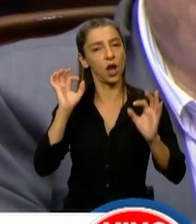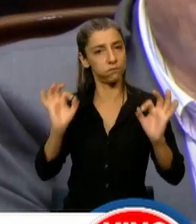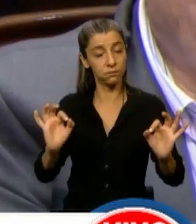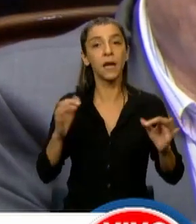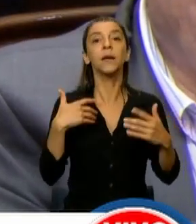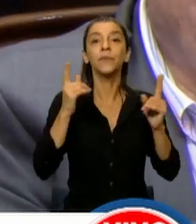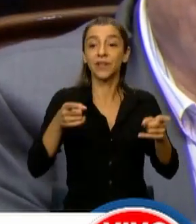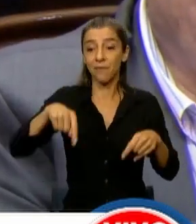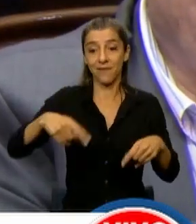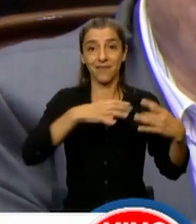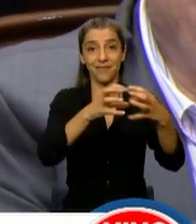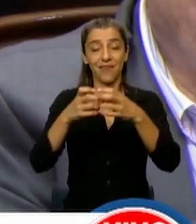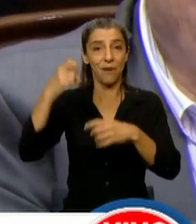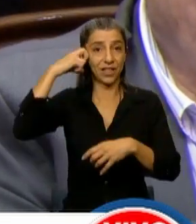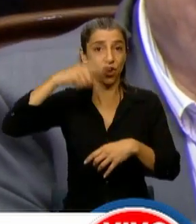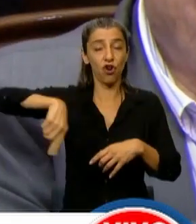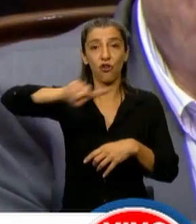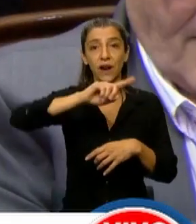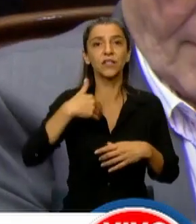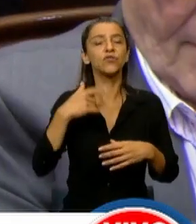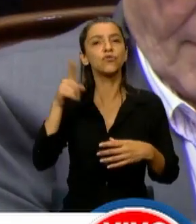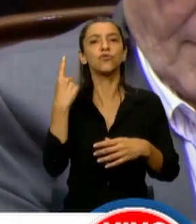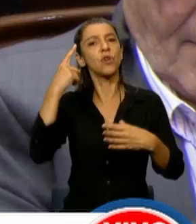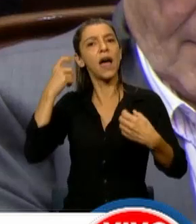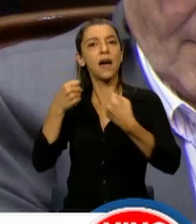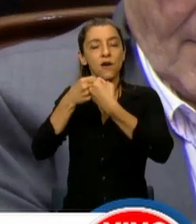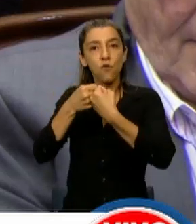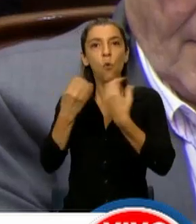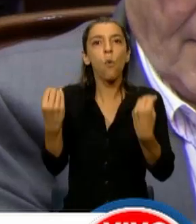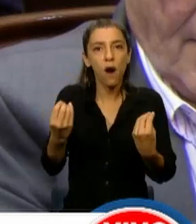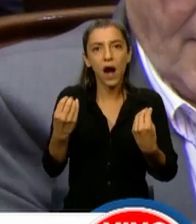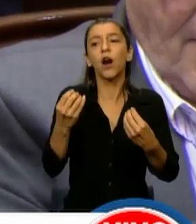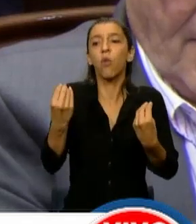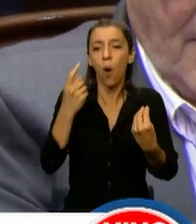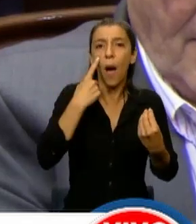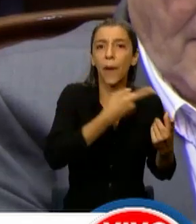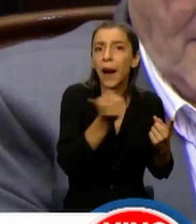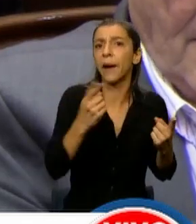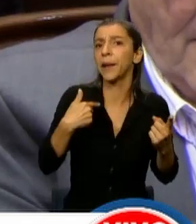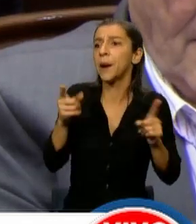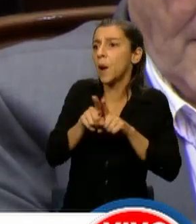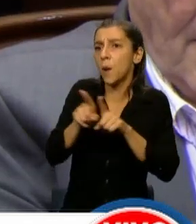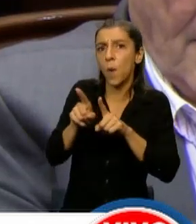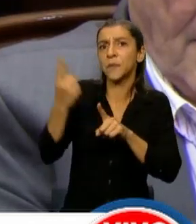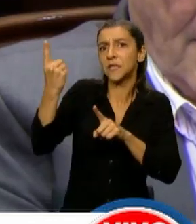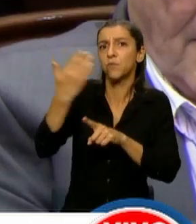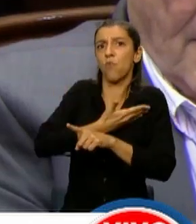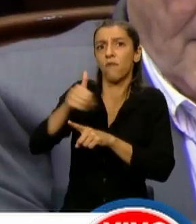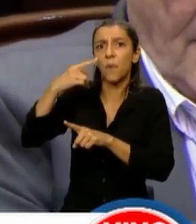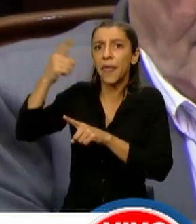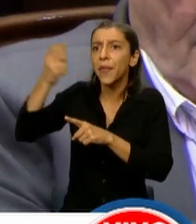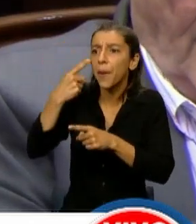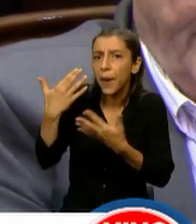en este Congreso lo que es el acuerdo plurianual y el acuerdo con el Fondo Monetario Internacional. Algún colega